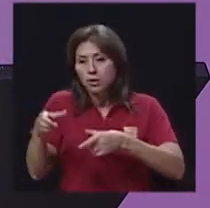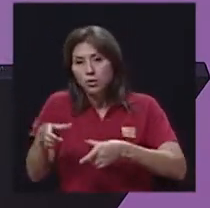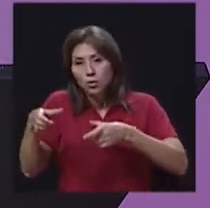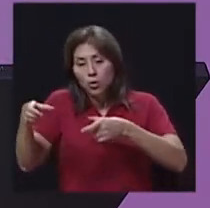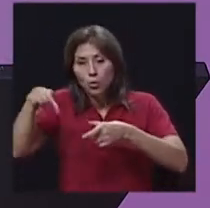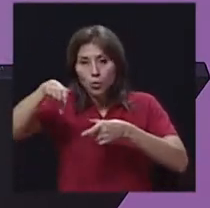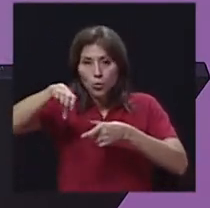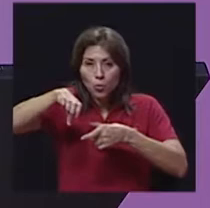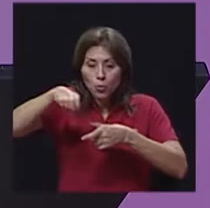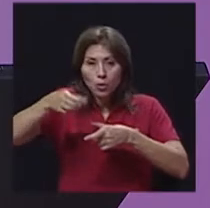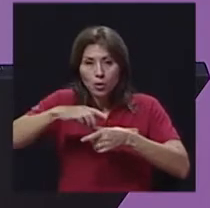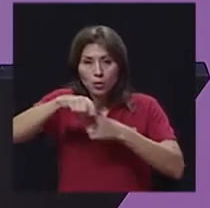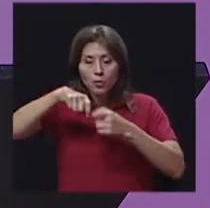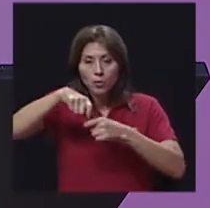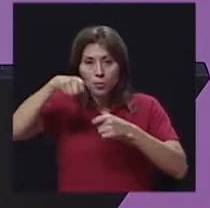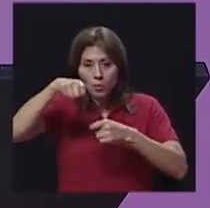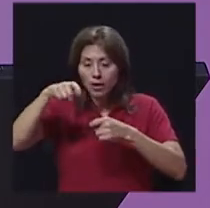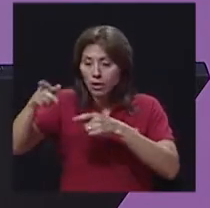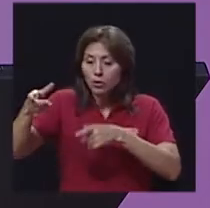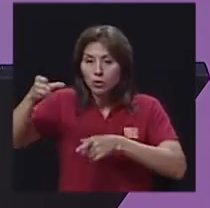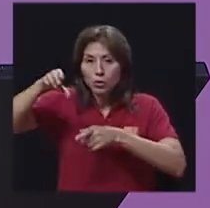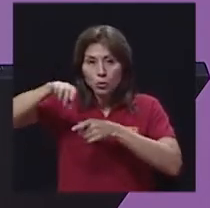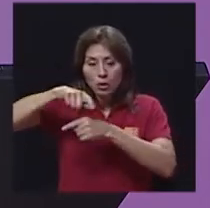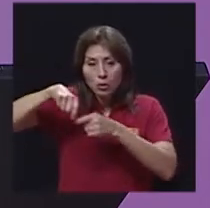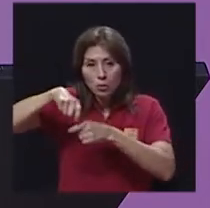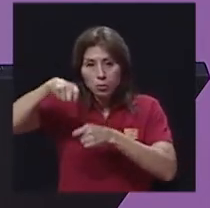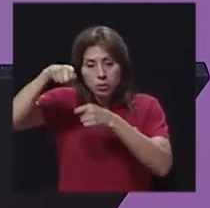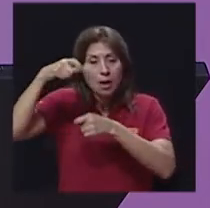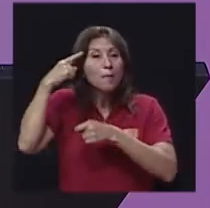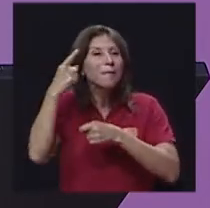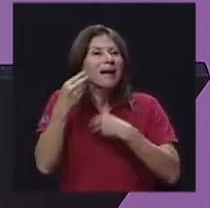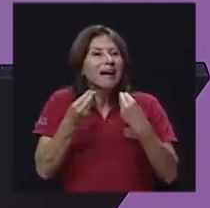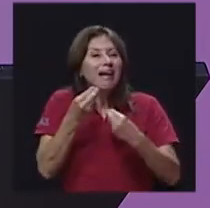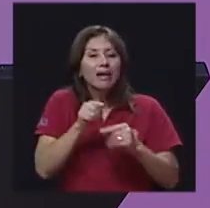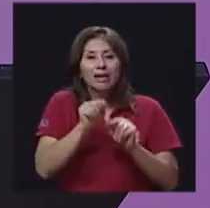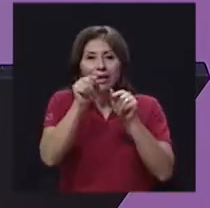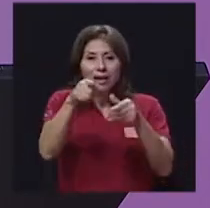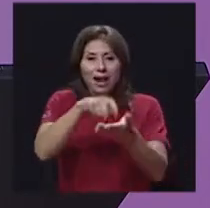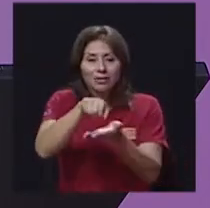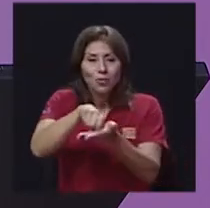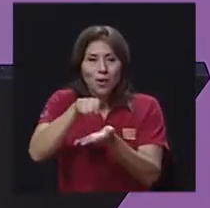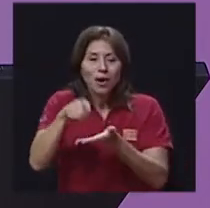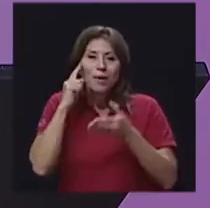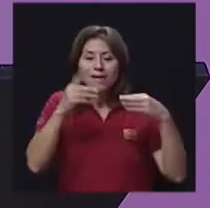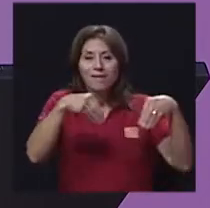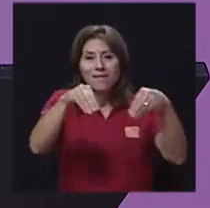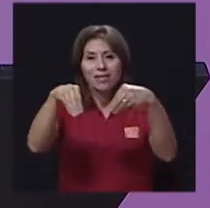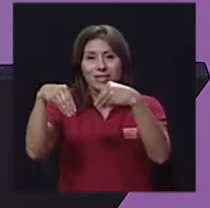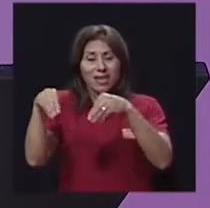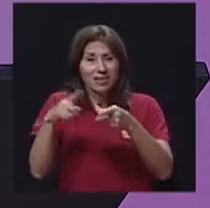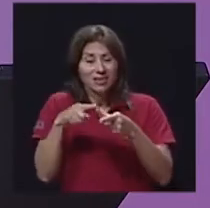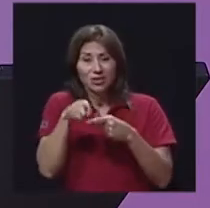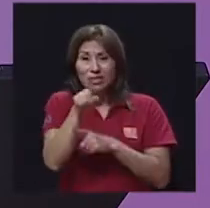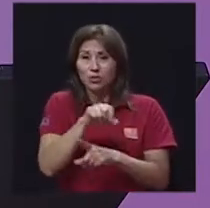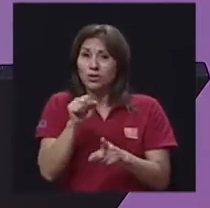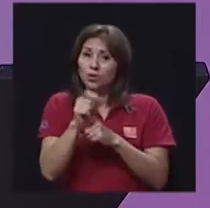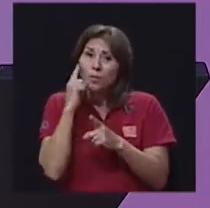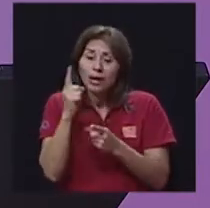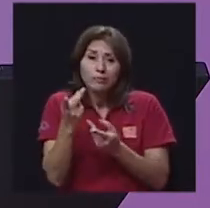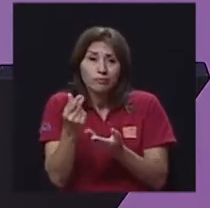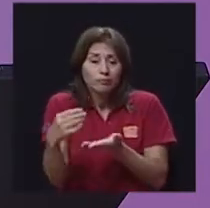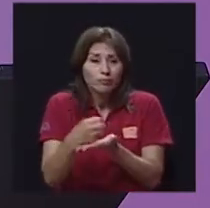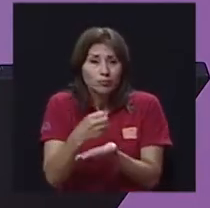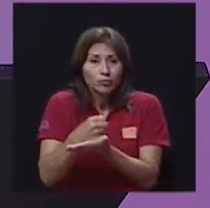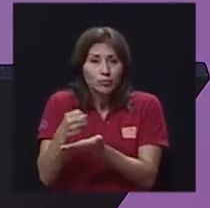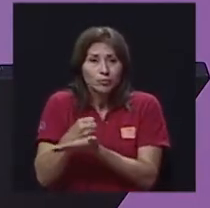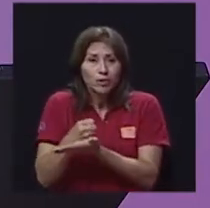para mantener a sus hijos. Son casos muy, muy dramáticos sí. y lamentablemente no se ha tomado la otra parte, ¿verdad? Solamente se ha escuchado a la